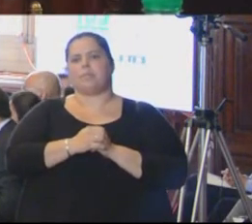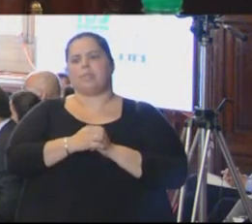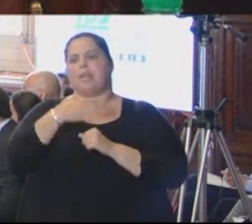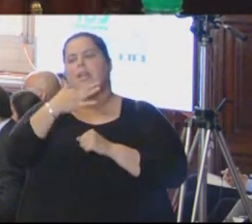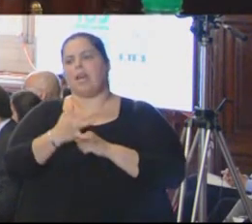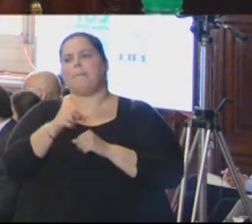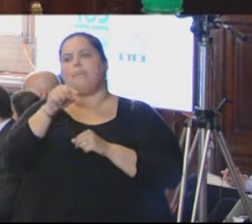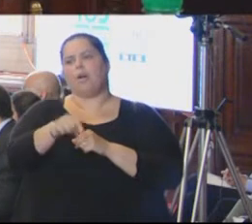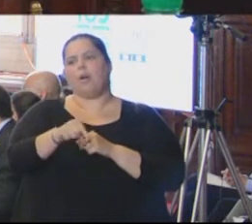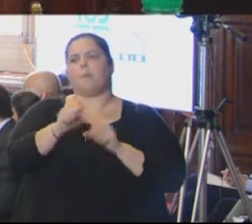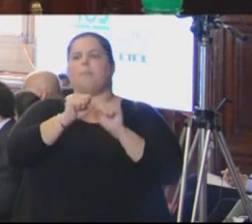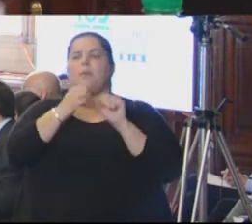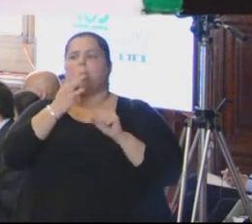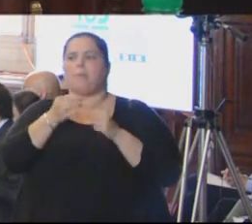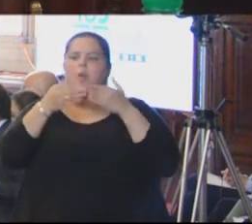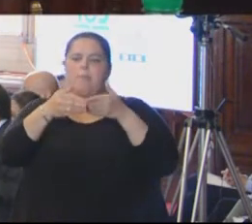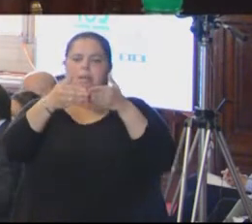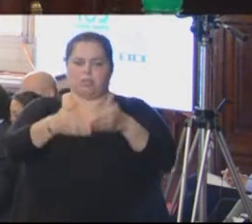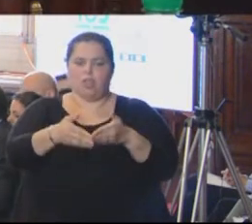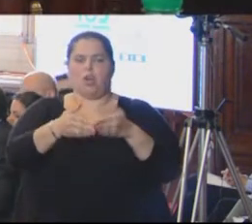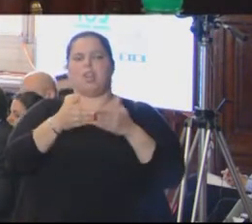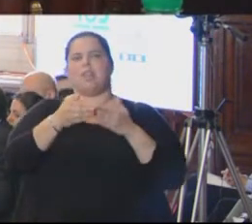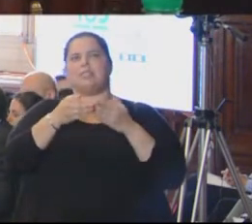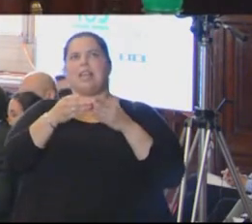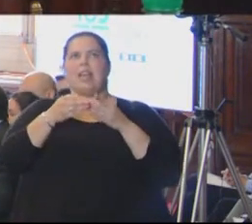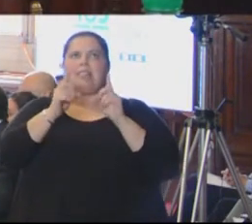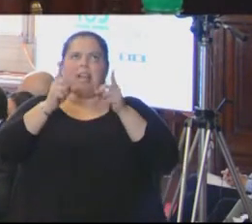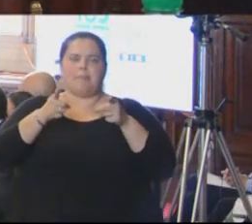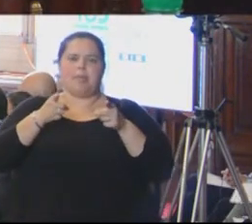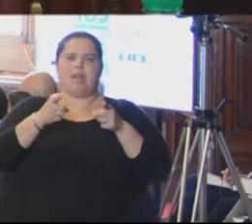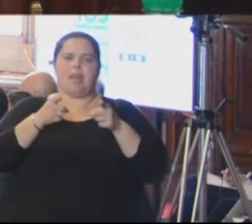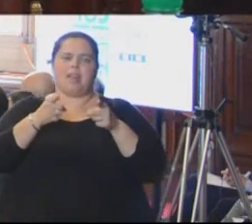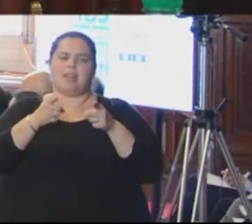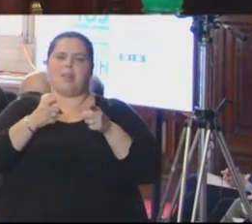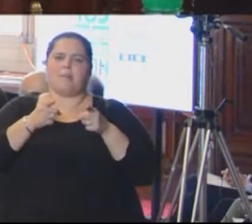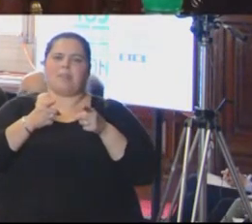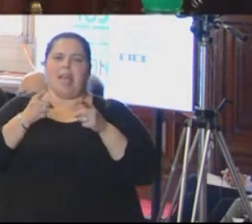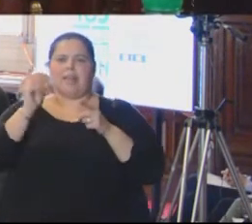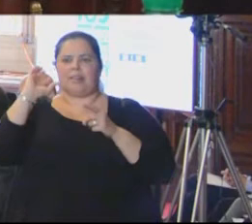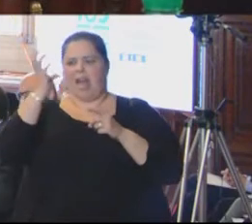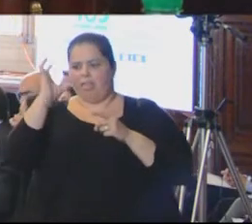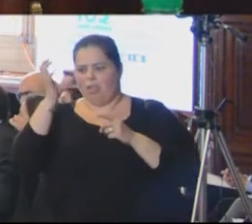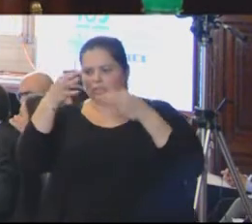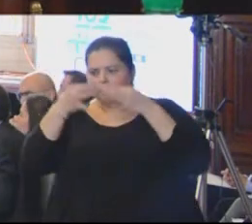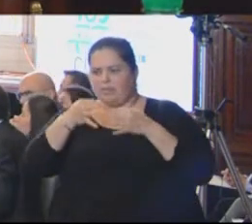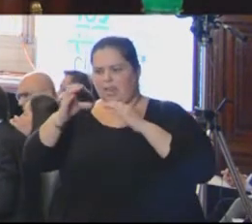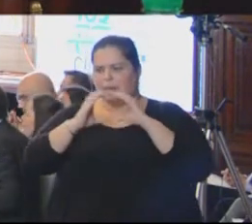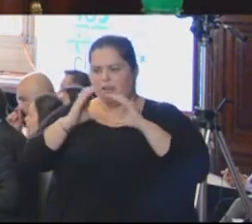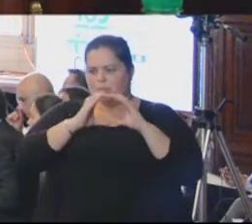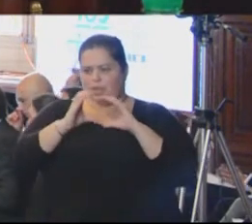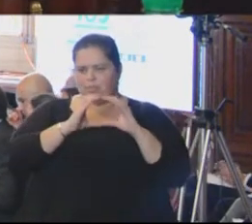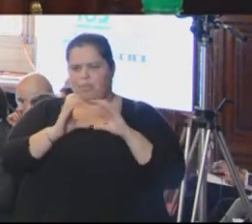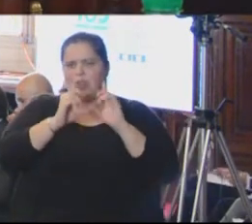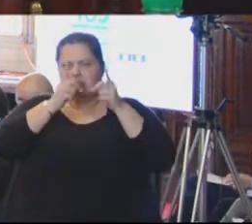ello es la asignación de embarcaciones marítimas y fluviales, implementación de semovientes, radios especiales de comunicación y dotaciones a la